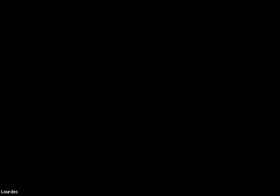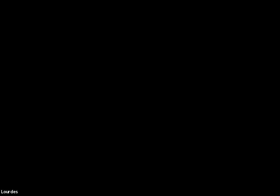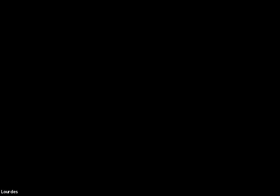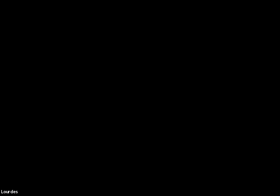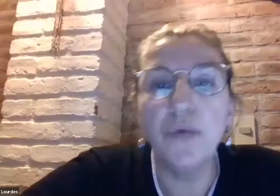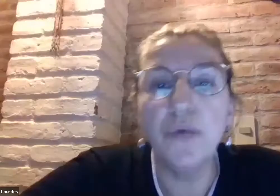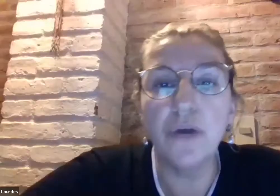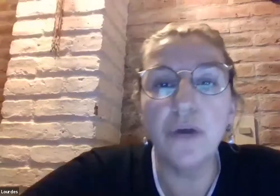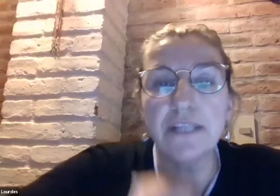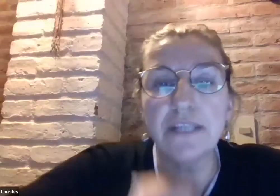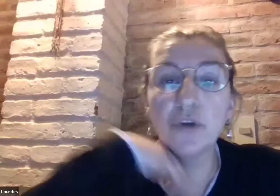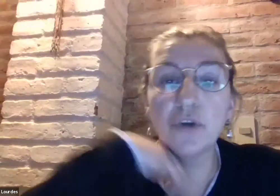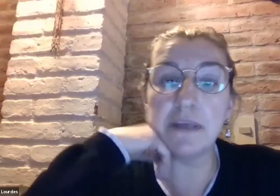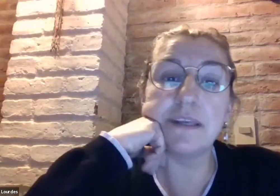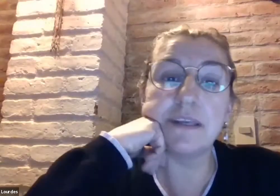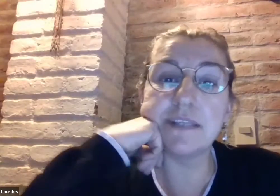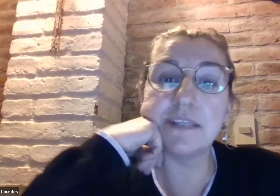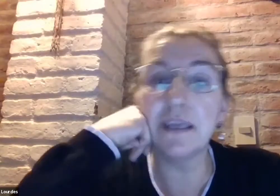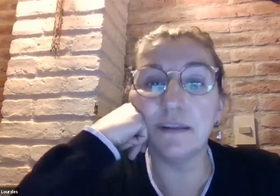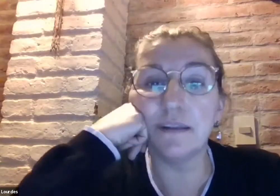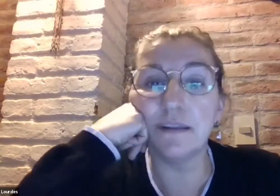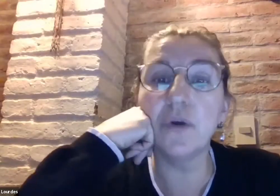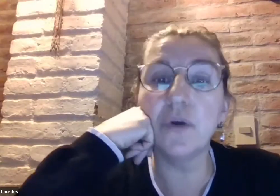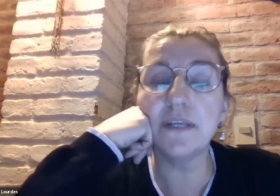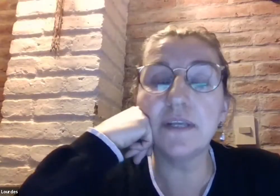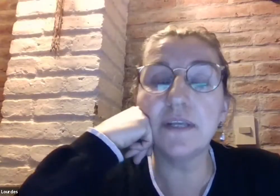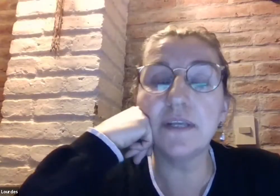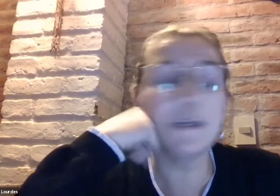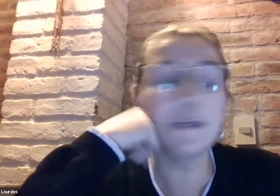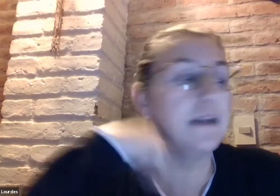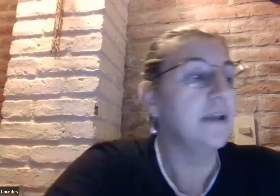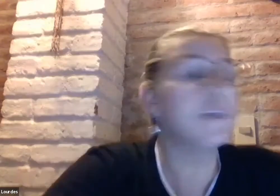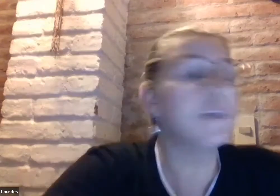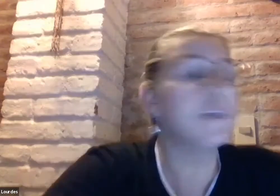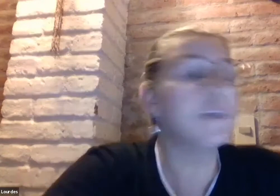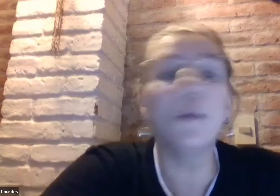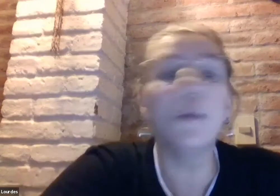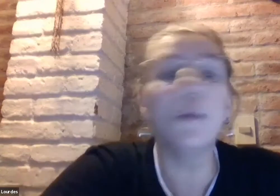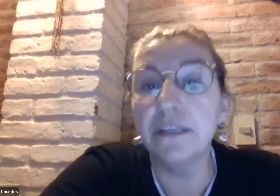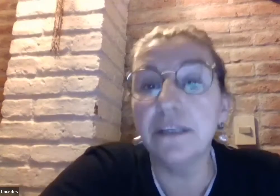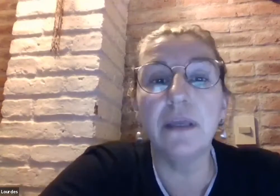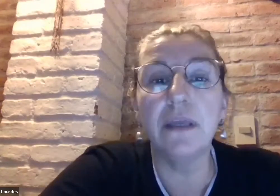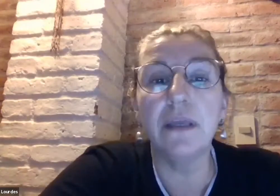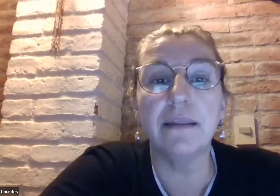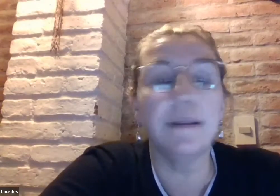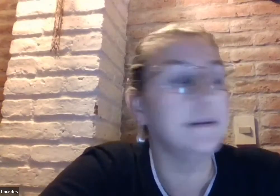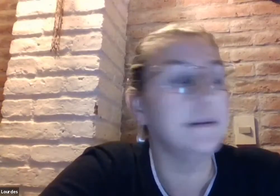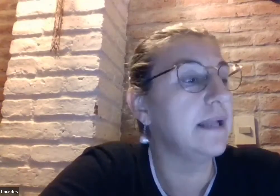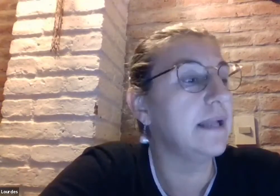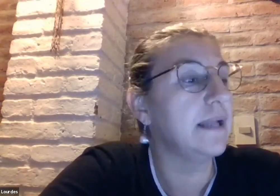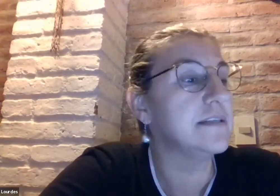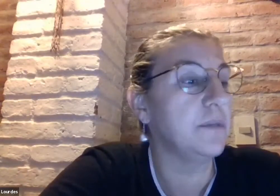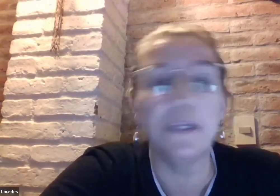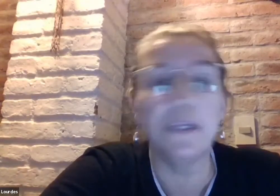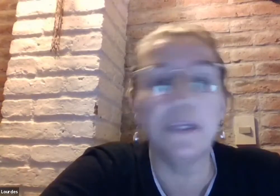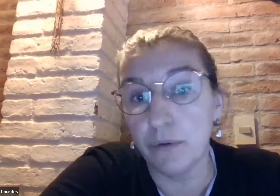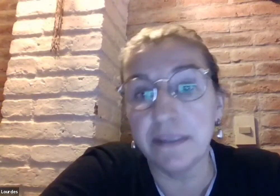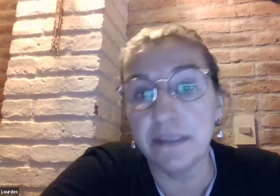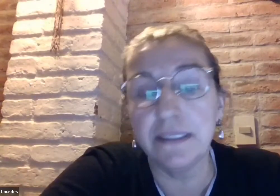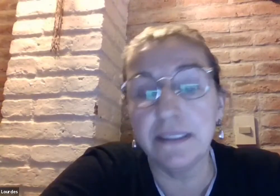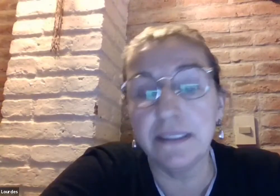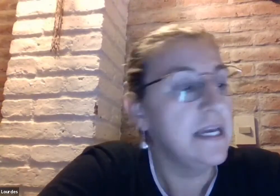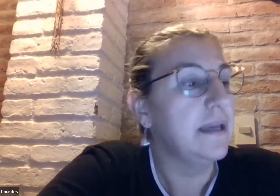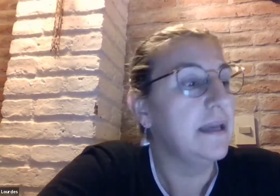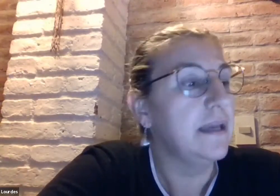No, yo una acotación nomás, sé que sí, no es el objetivo hoy hablar de las decisiones políticas,